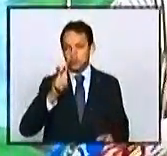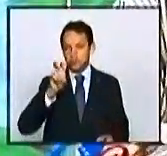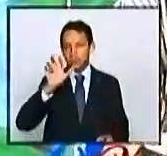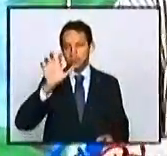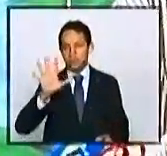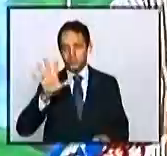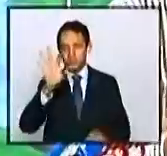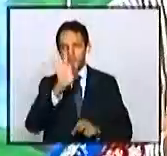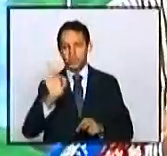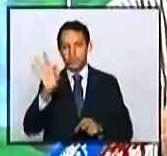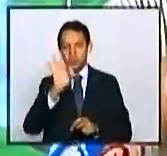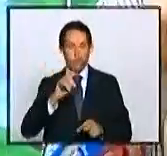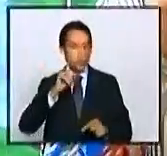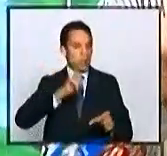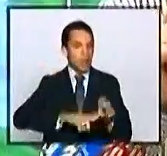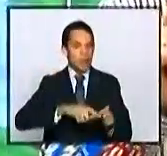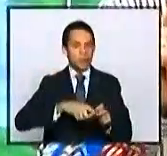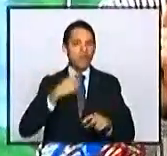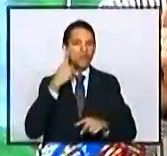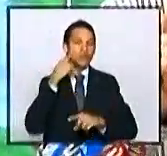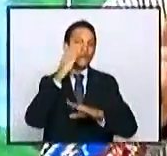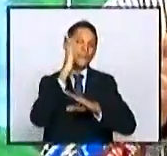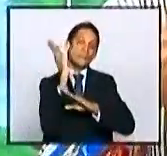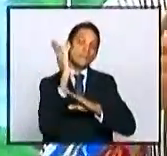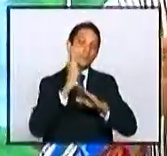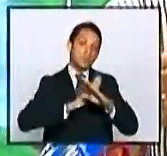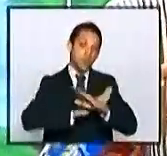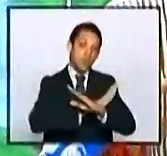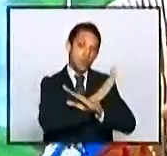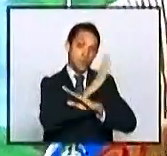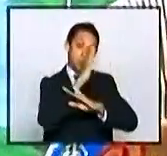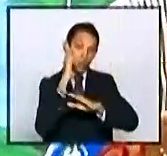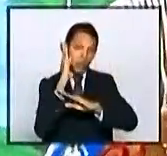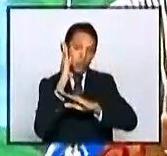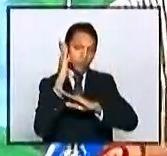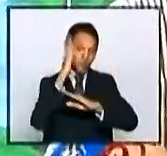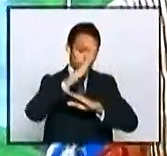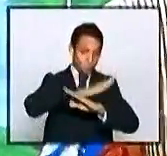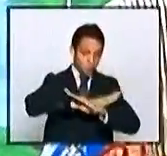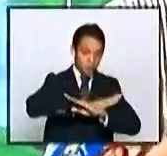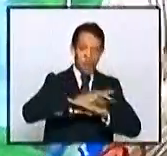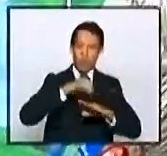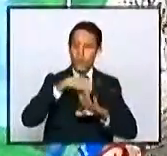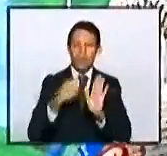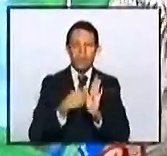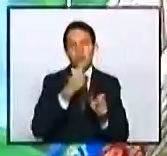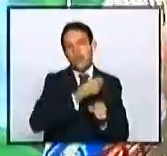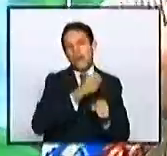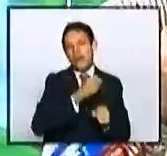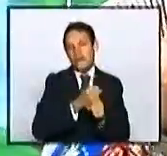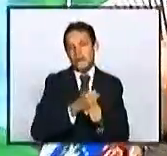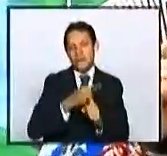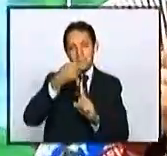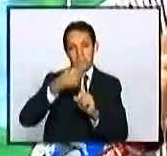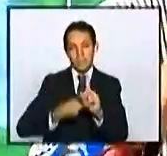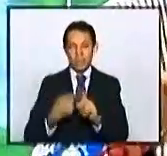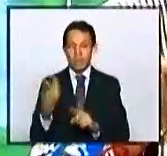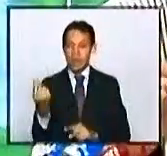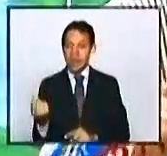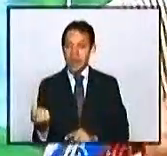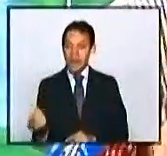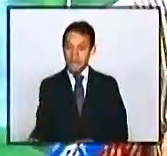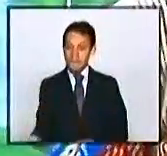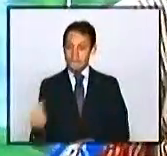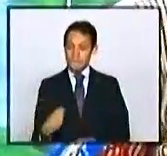en nuestros ambientes laborales. Y el ser humano, digamos, lo que encuentra algo de felicidad cada mes cuando va y mete su tarjetica al cajero y la